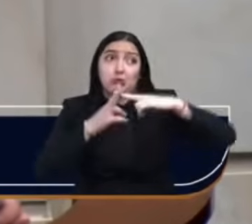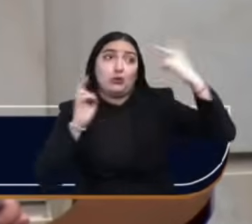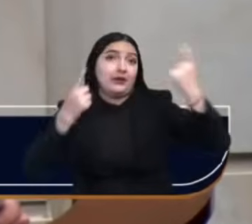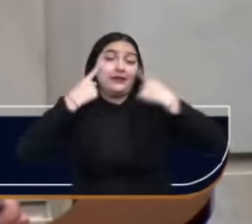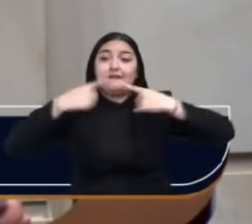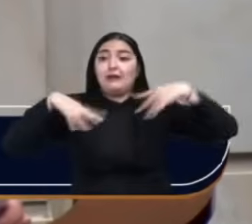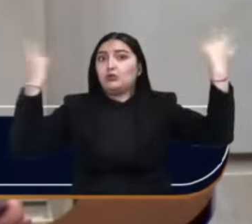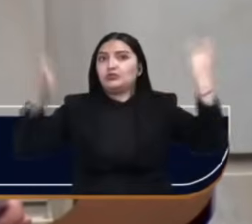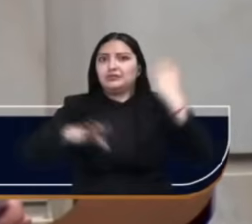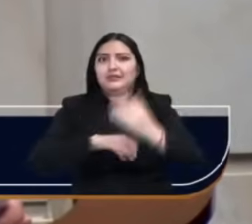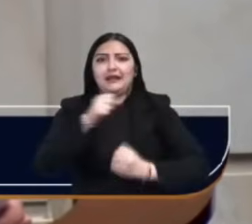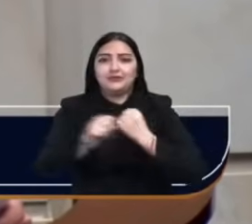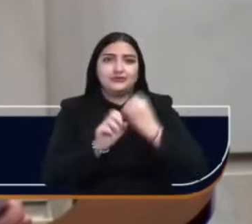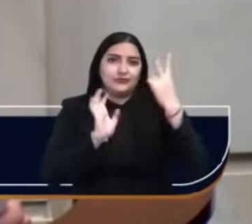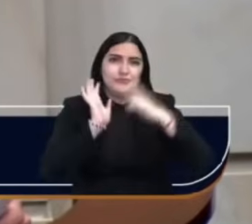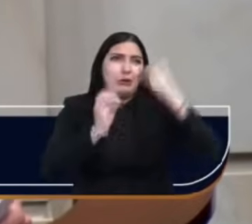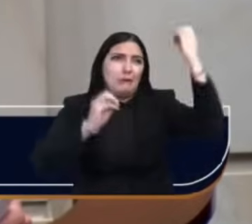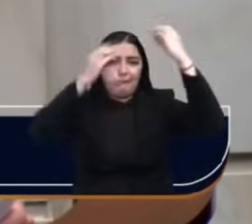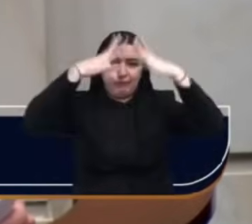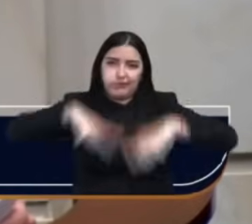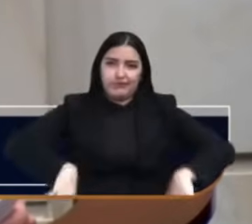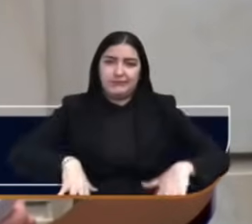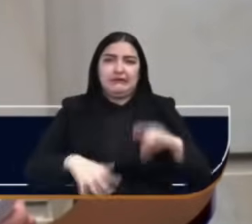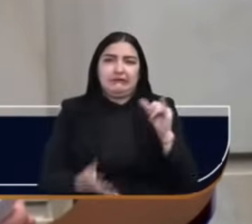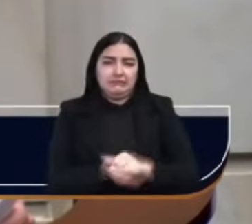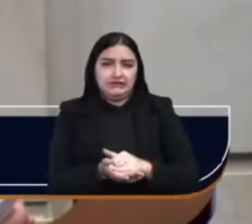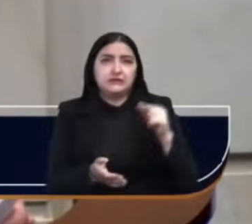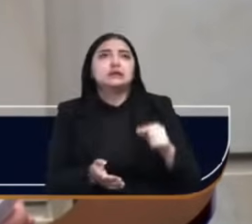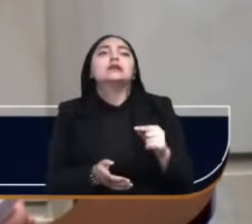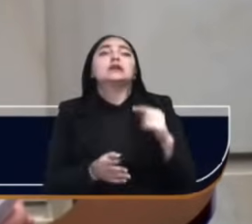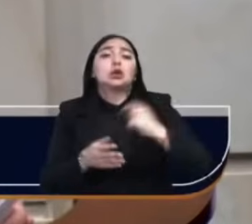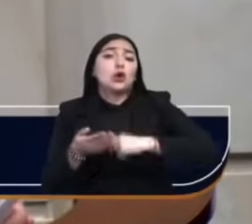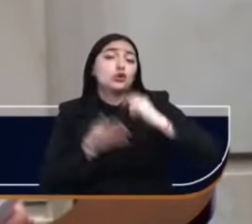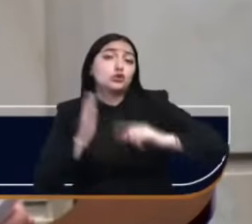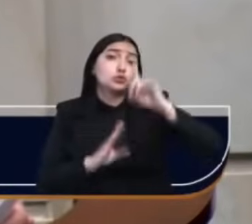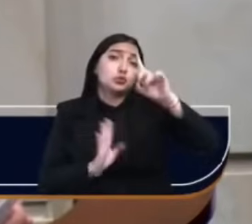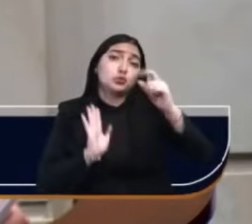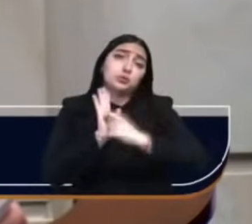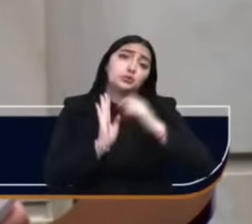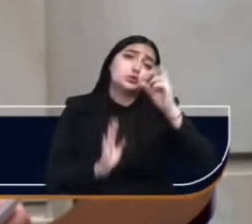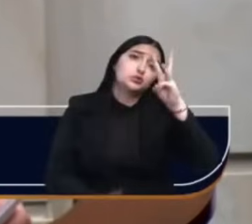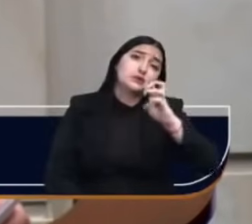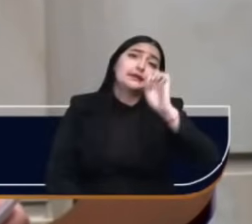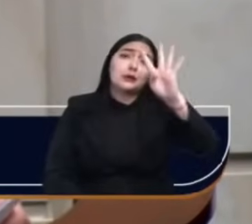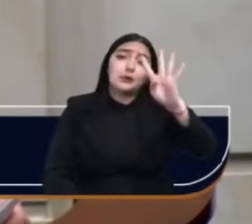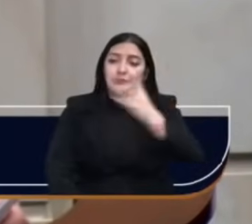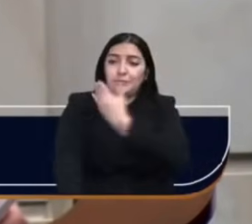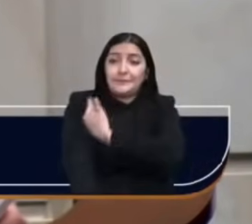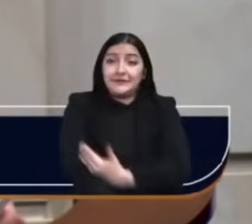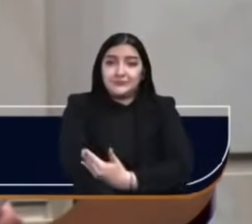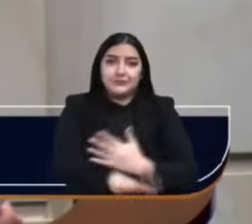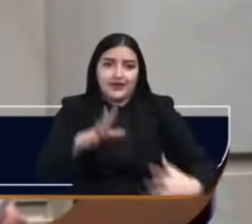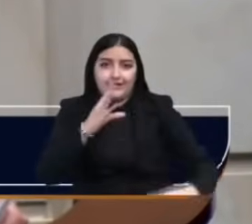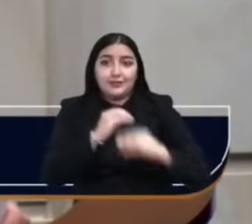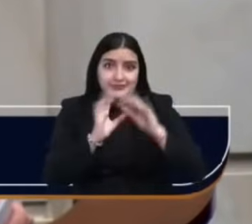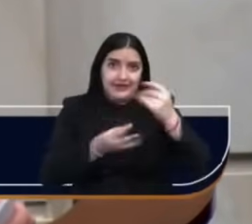famoso desplomado en el año 2018. Este contrato fue por 1.84 billones adicionales. Vamos